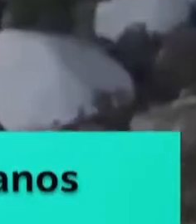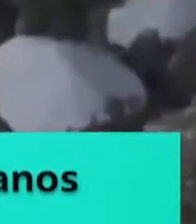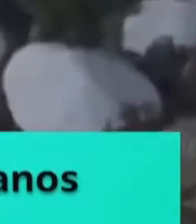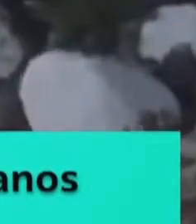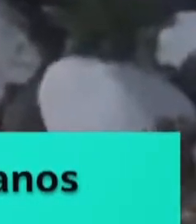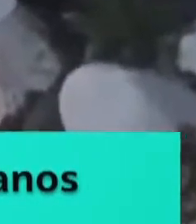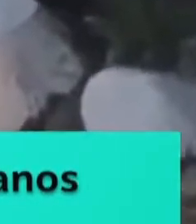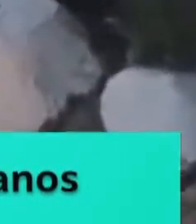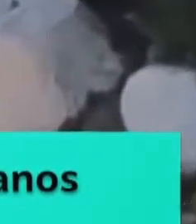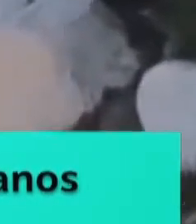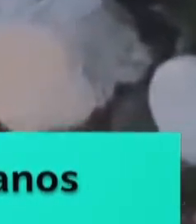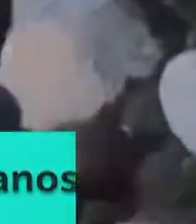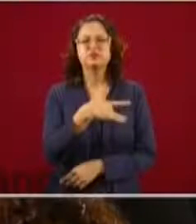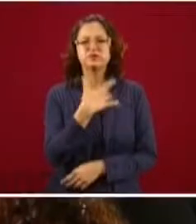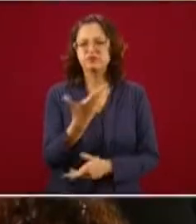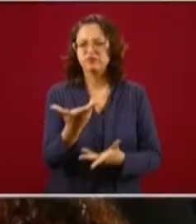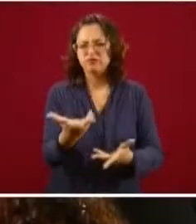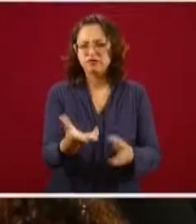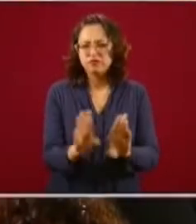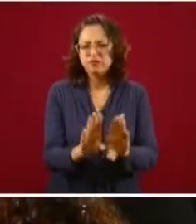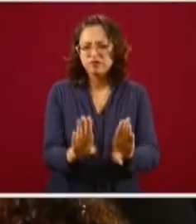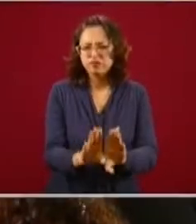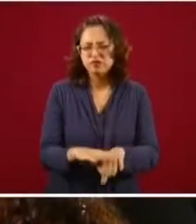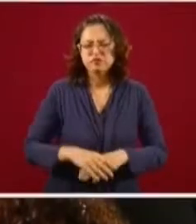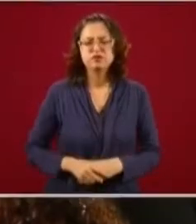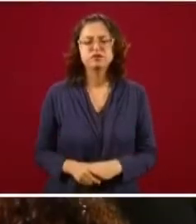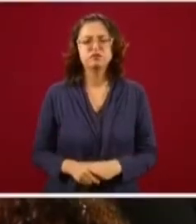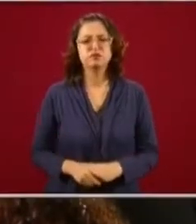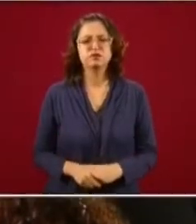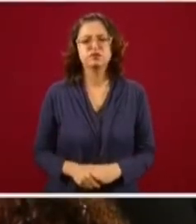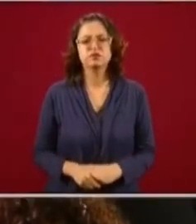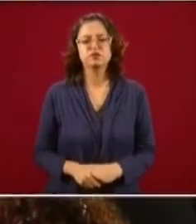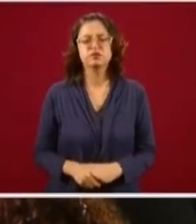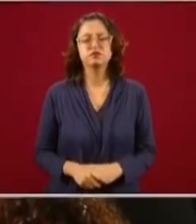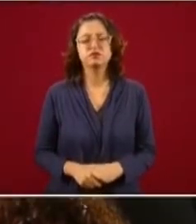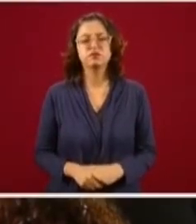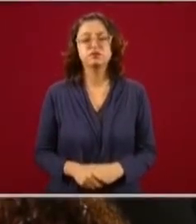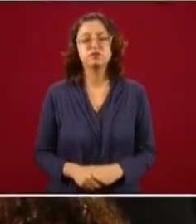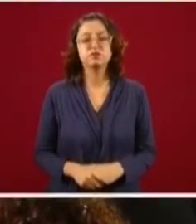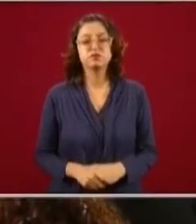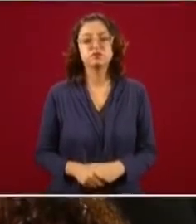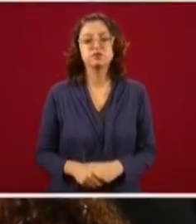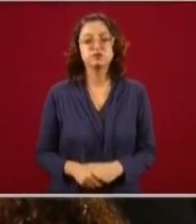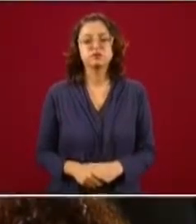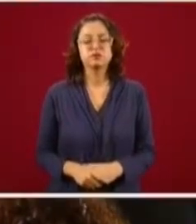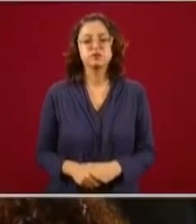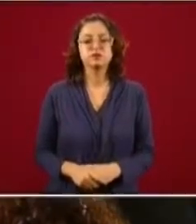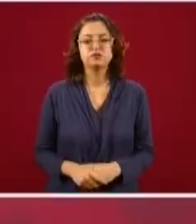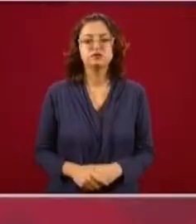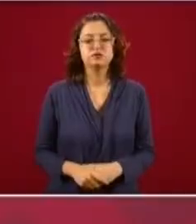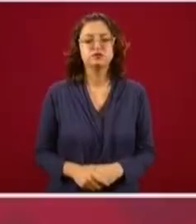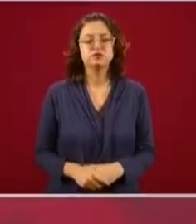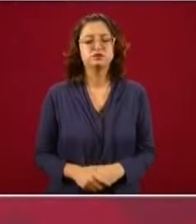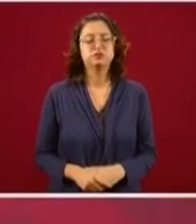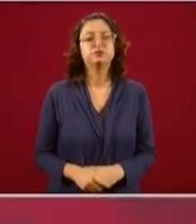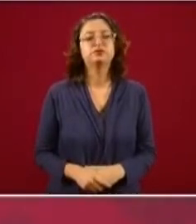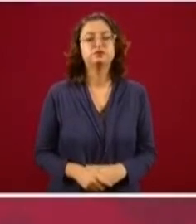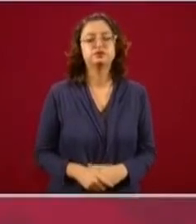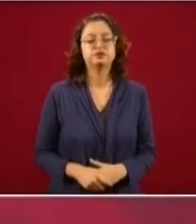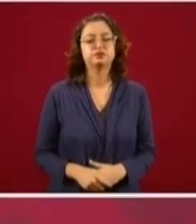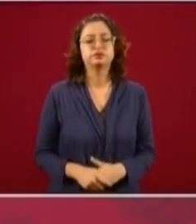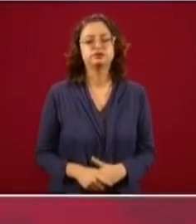elementos cayeran en actos de violencia. Respecto al enfrentamiento entre migrantes y elementos de la Guardia Nacional, donde estos últimos utilizaron